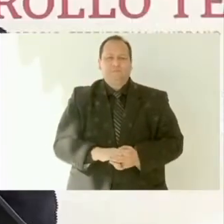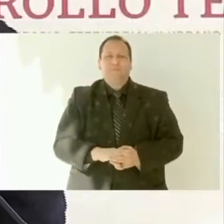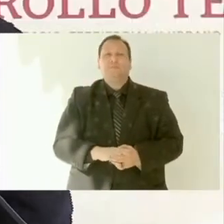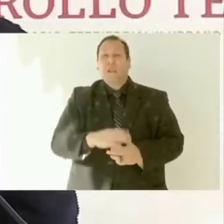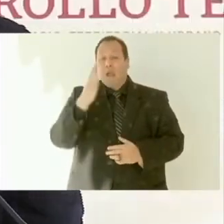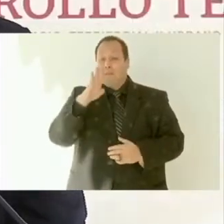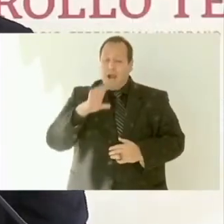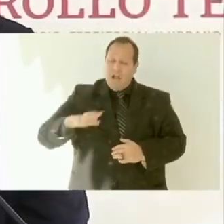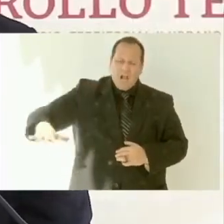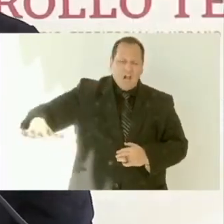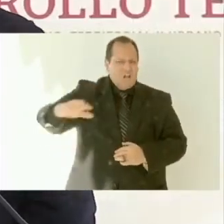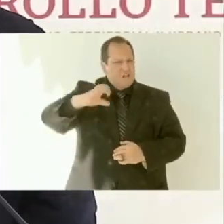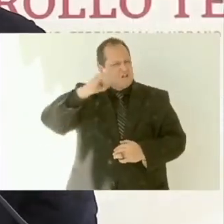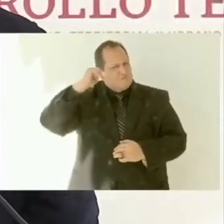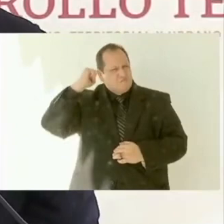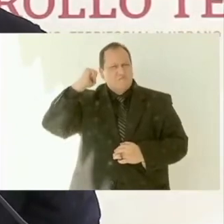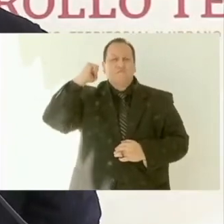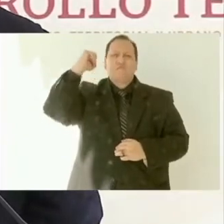¡Que viva Baja California!